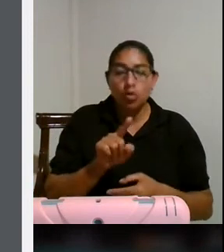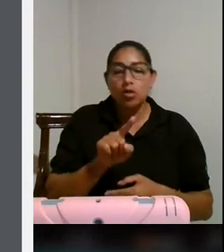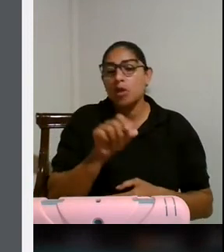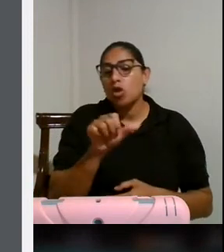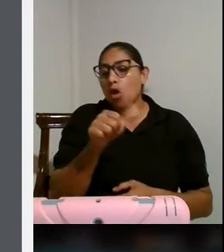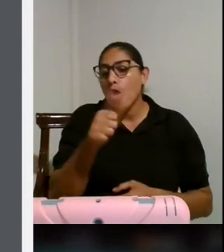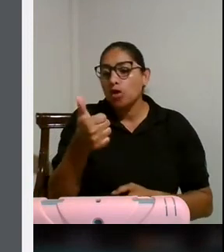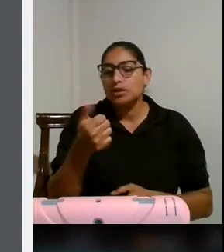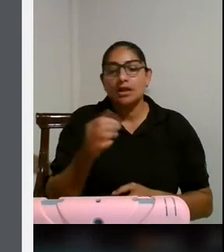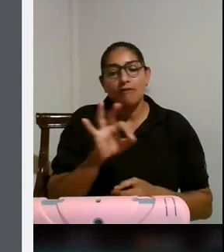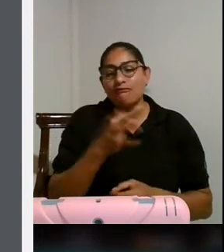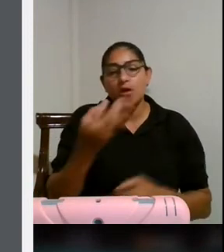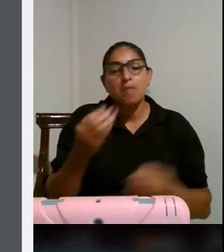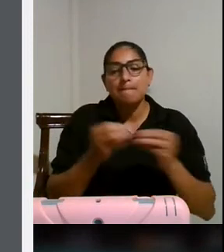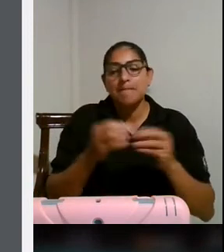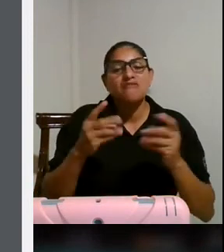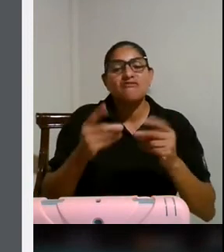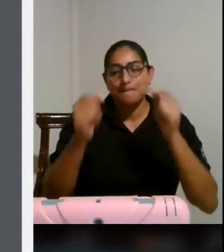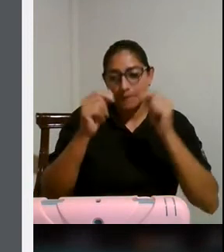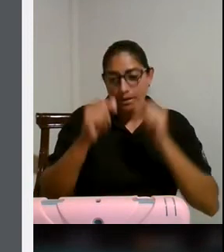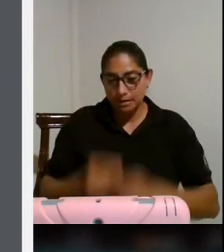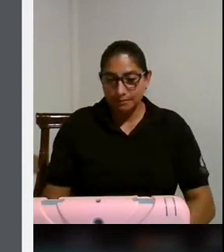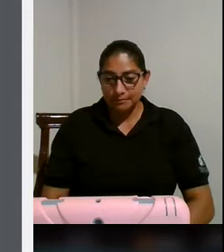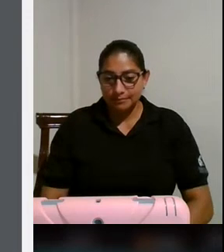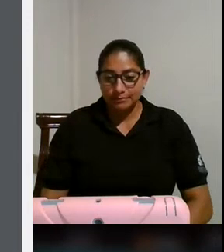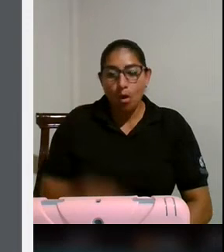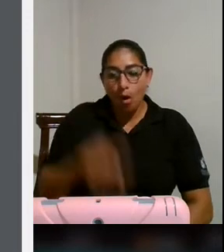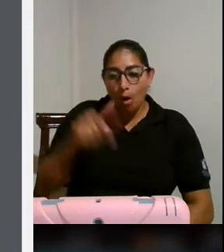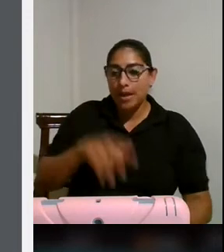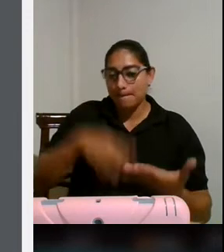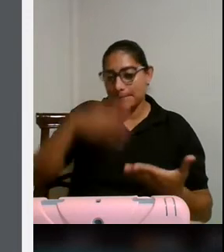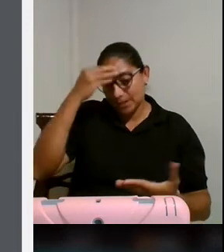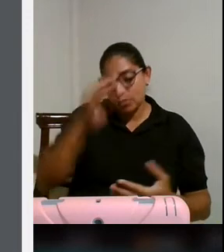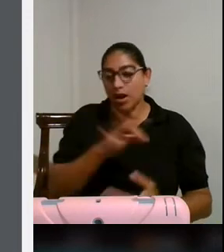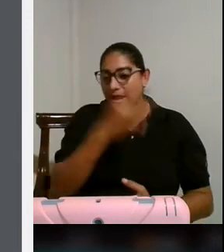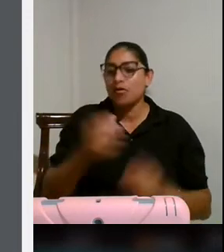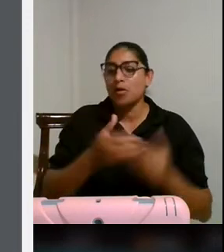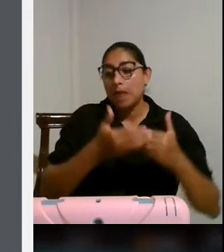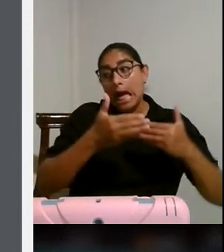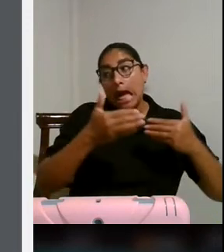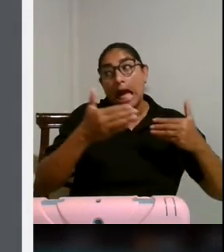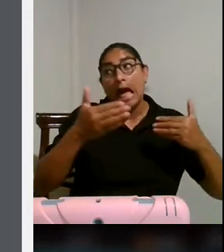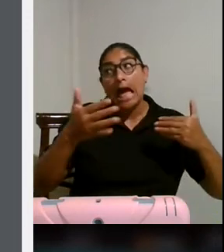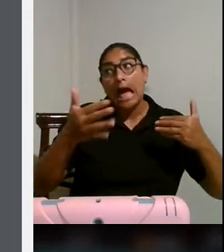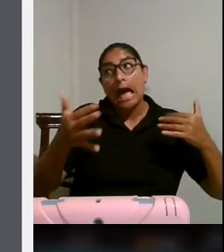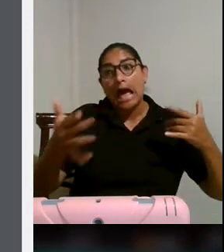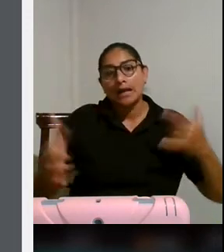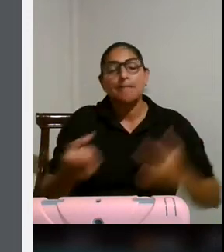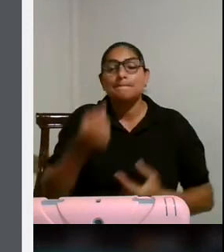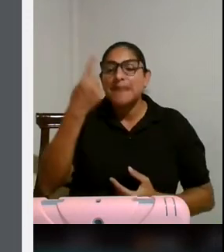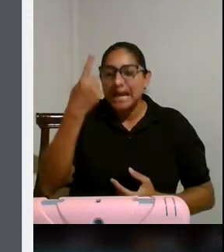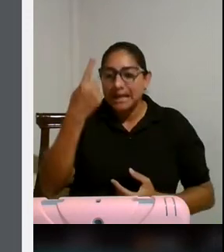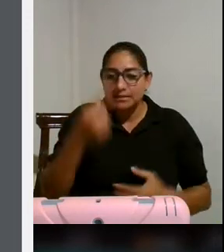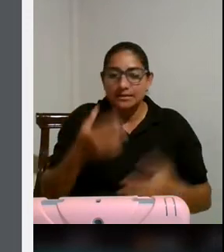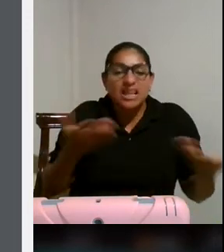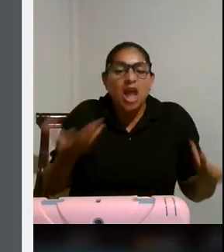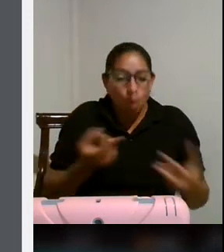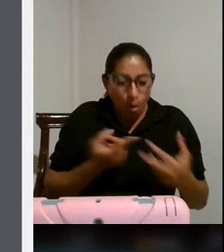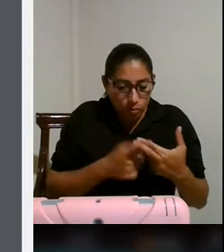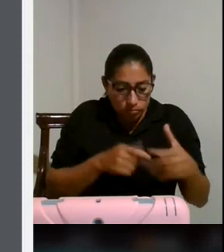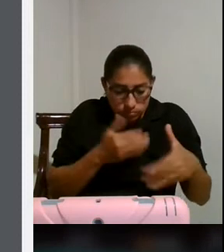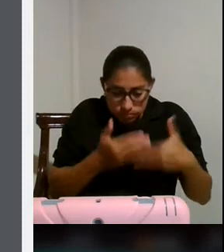más rápida, de hecho muchísimo más rápido. Pero esto es como para que ustedes vayan entendiendo que ese es el límite, ¿de